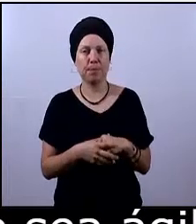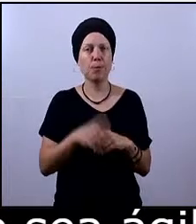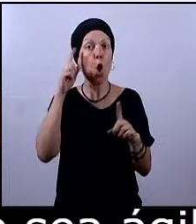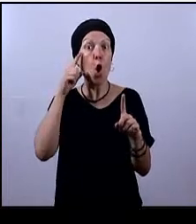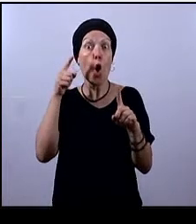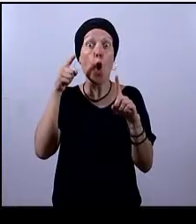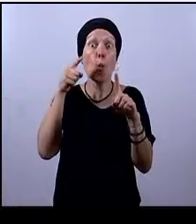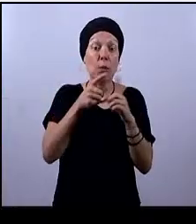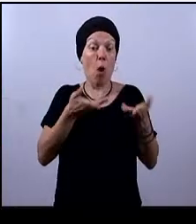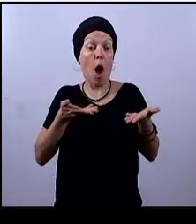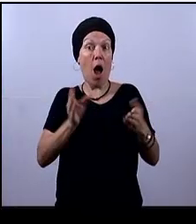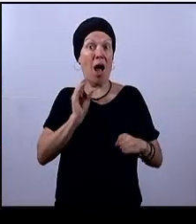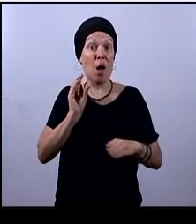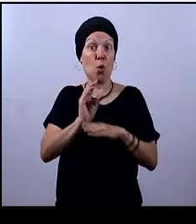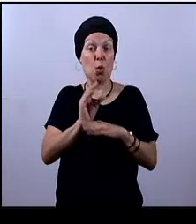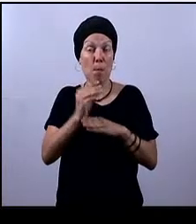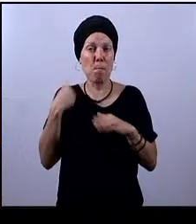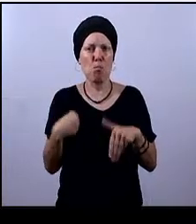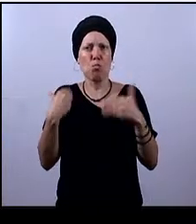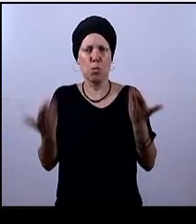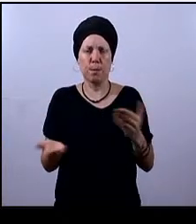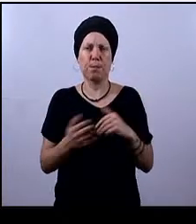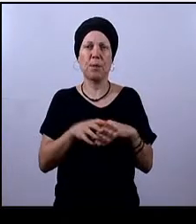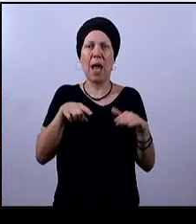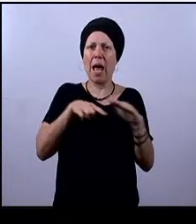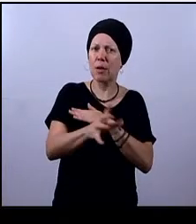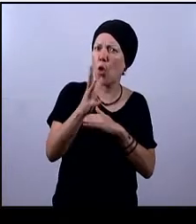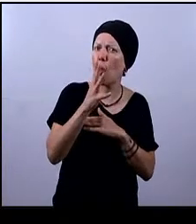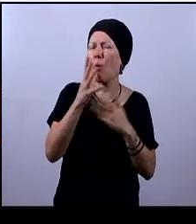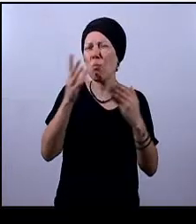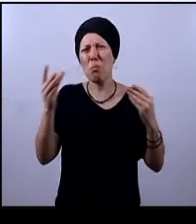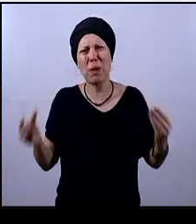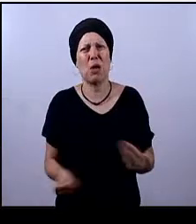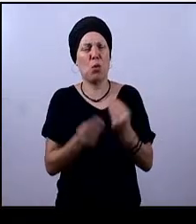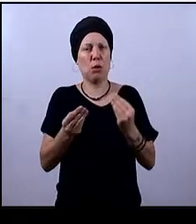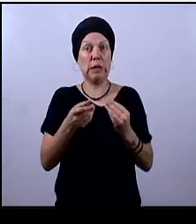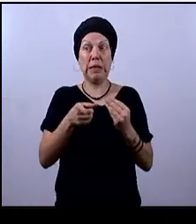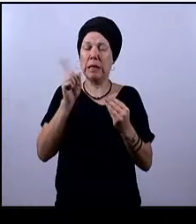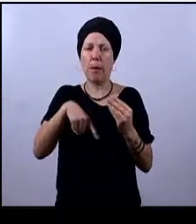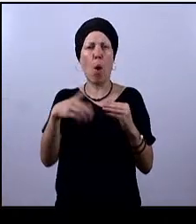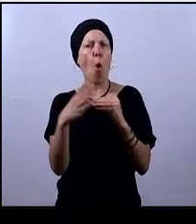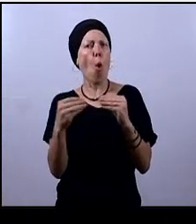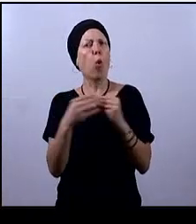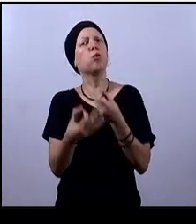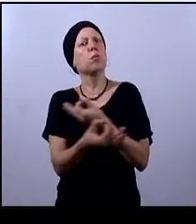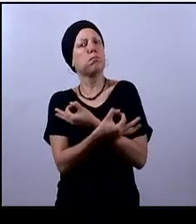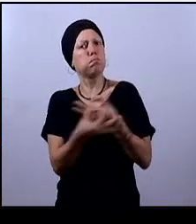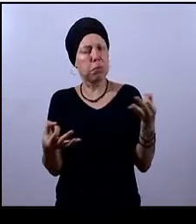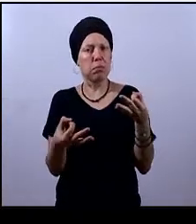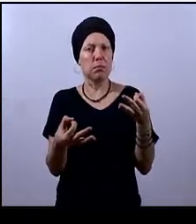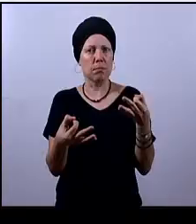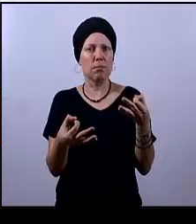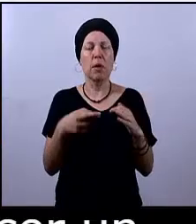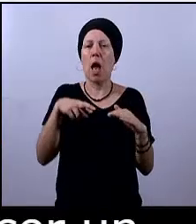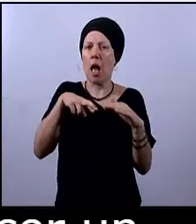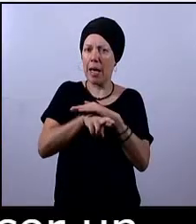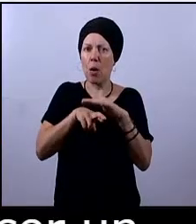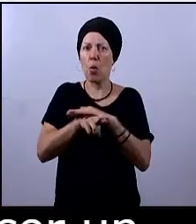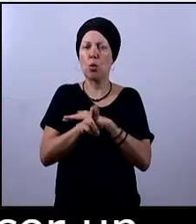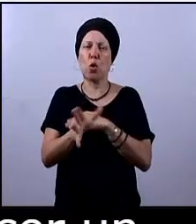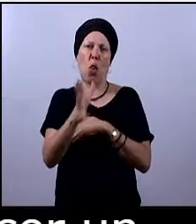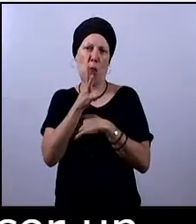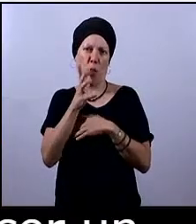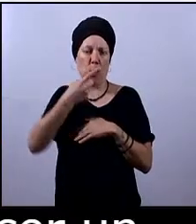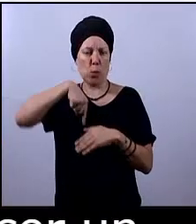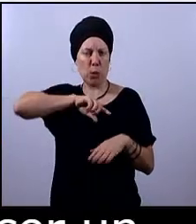objetivo de estas ayudas es mejorar la gestión del agua y hacer un uso eficiente de los recursos hídricos